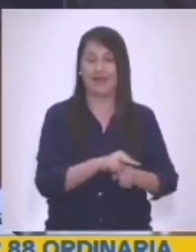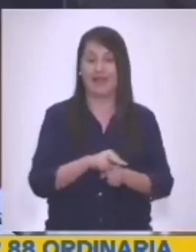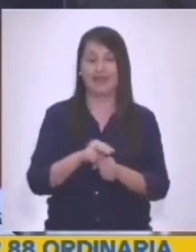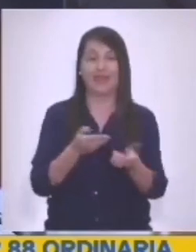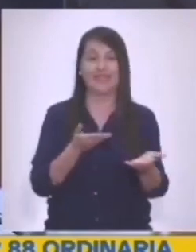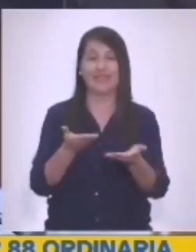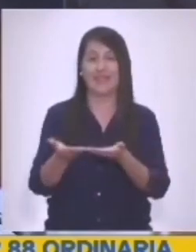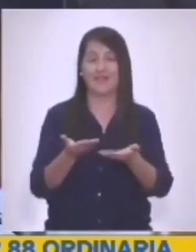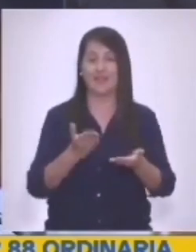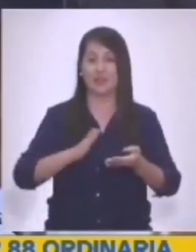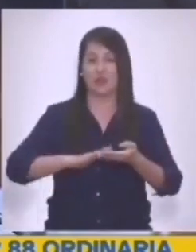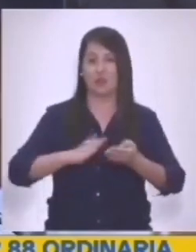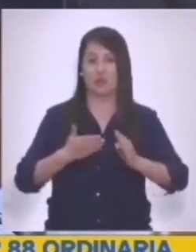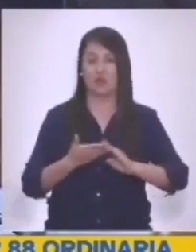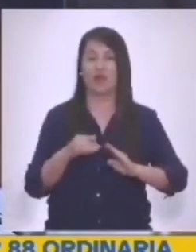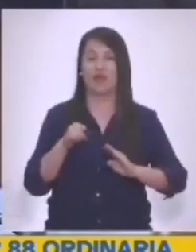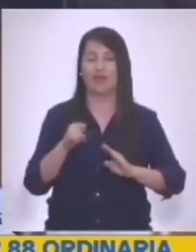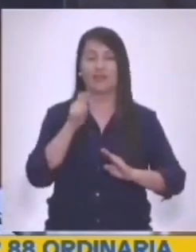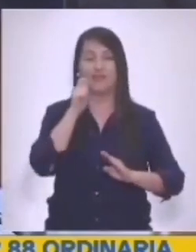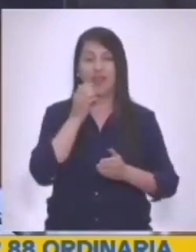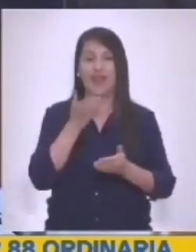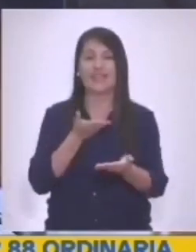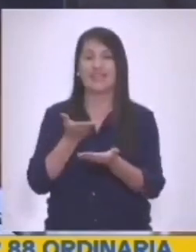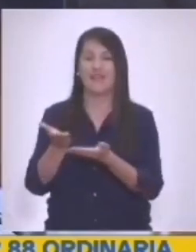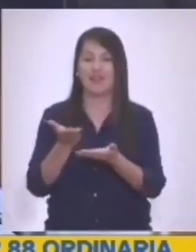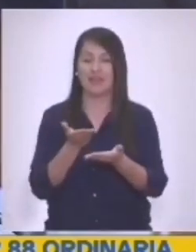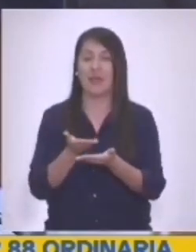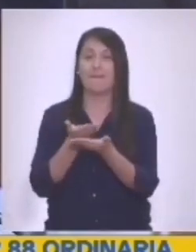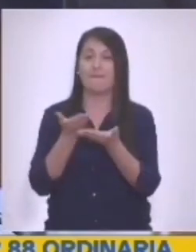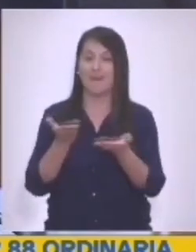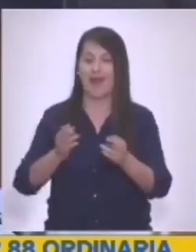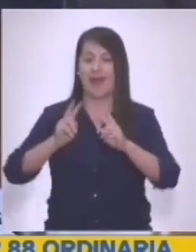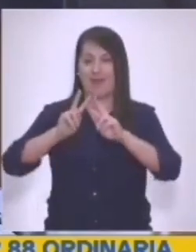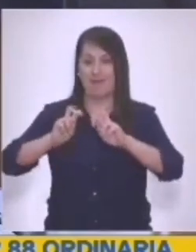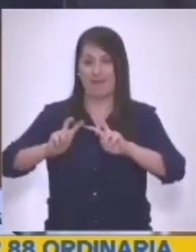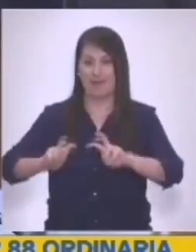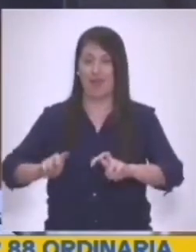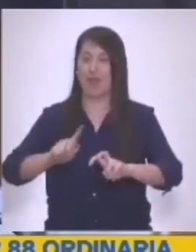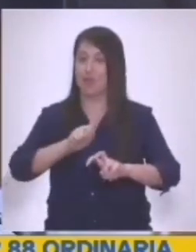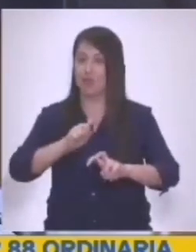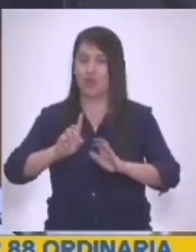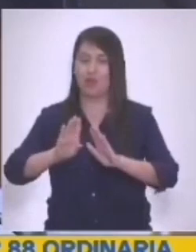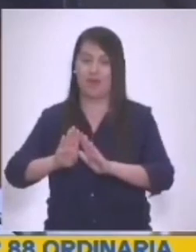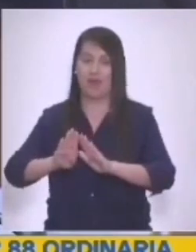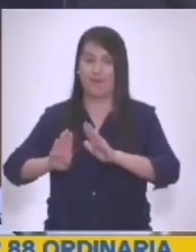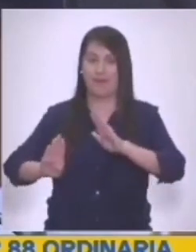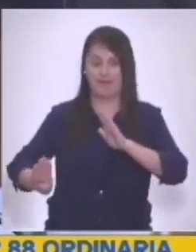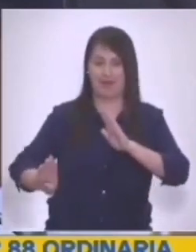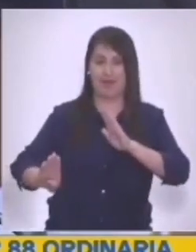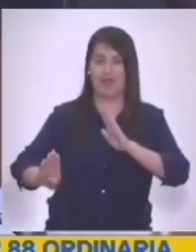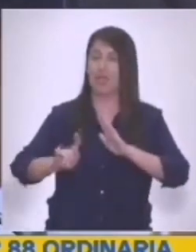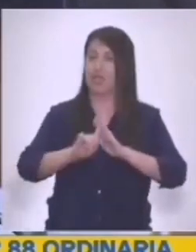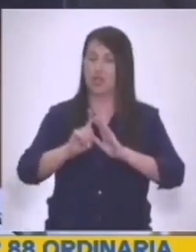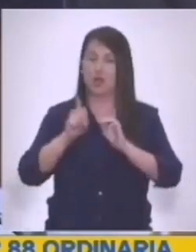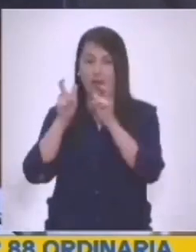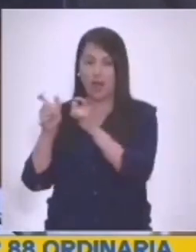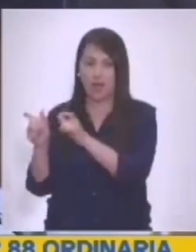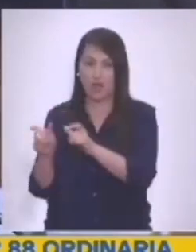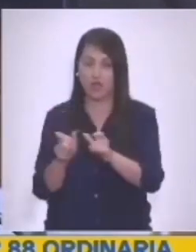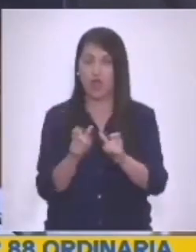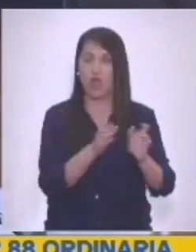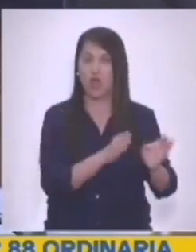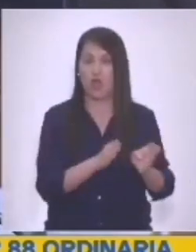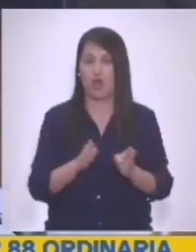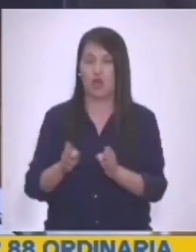la comunidad es un servicio especializado para investigar no para prevenir ni tampoco para el control del orden público